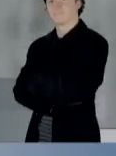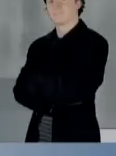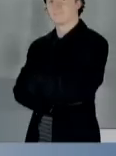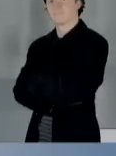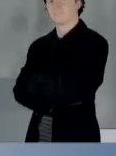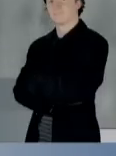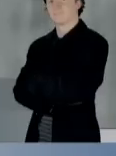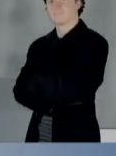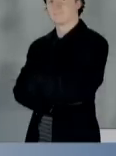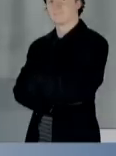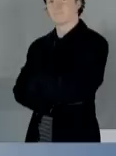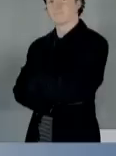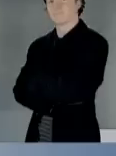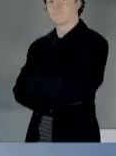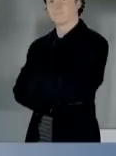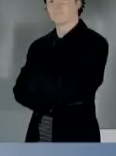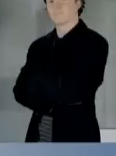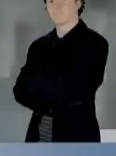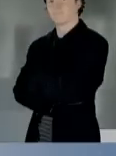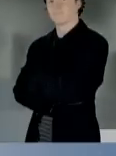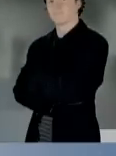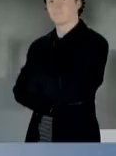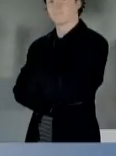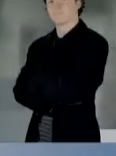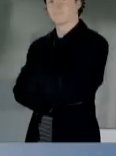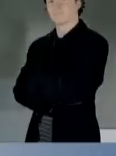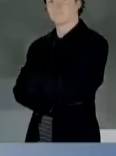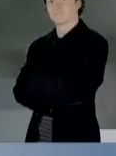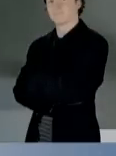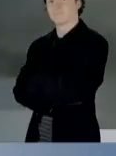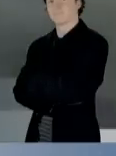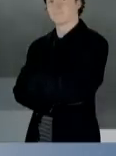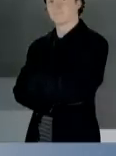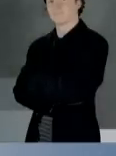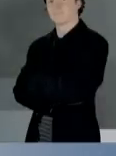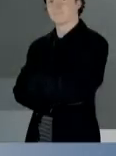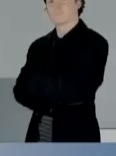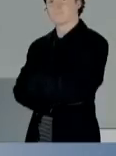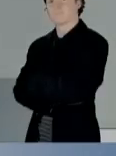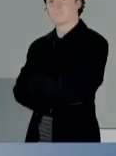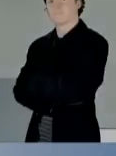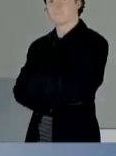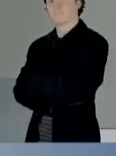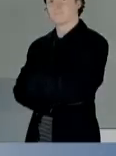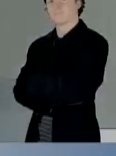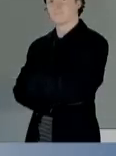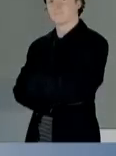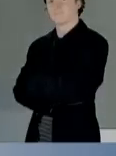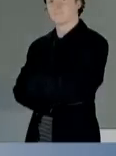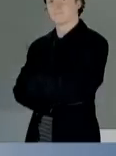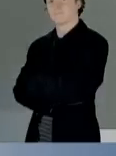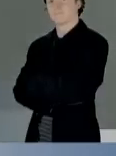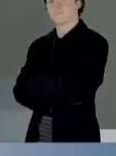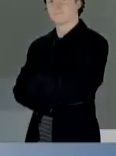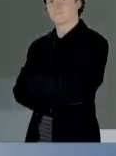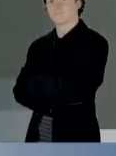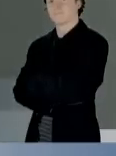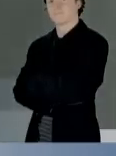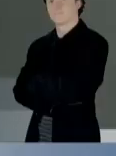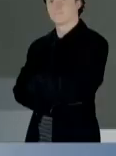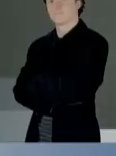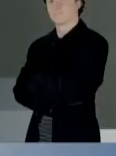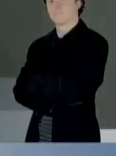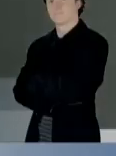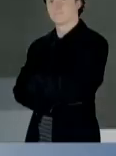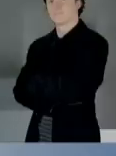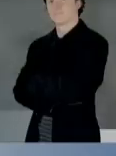No lo ha pensado pero imagínense ustedes un país donde el concepto de guerra civil era algo de lo que se hablaba cotidianamente la posibilidad